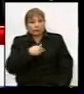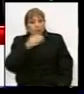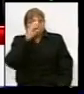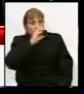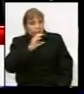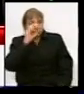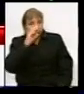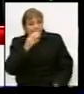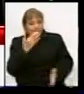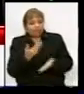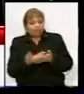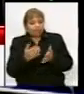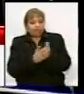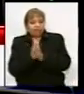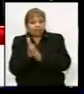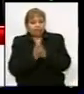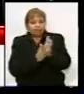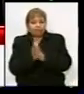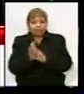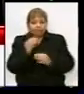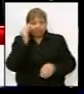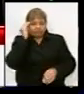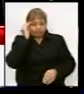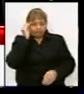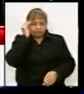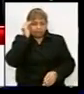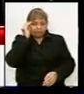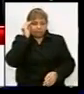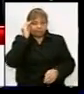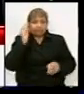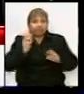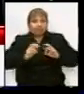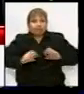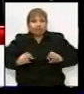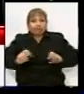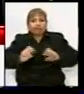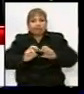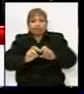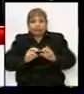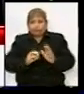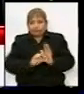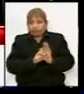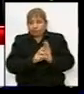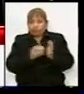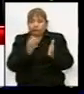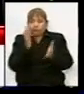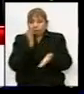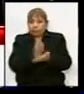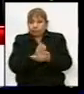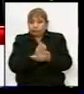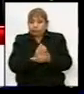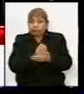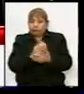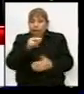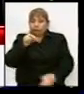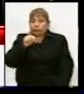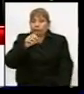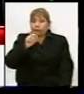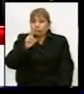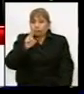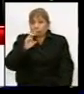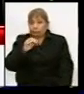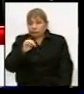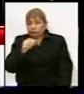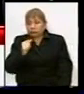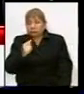ese es el lapso de reflexión en los proyectos políticos evitar normas que finalmente